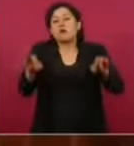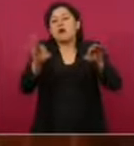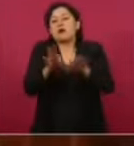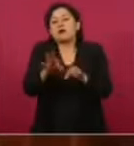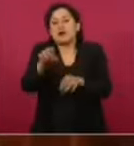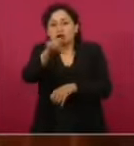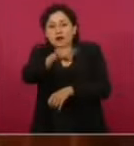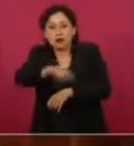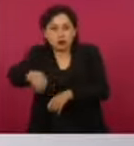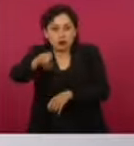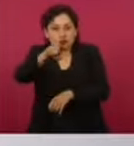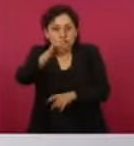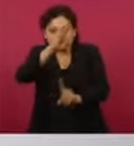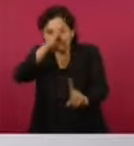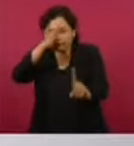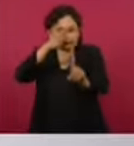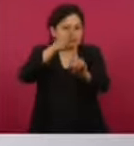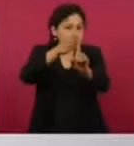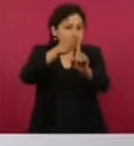proceder diría el presidente juárez